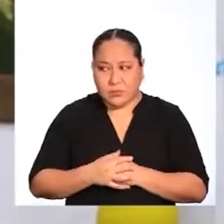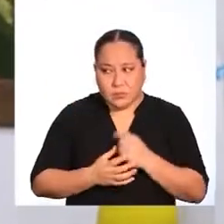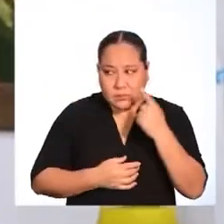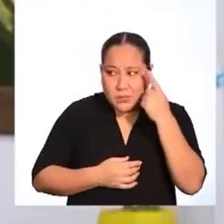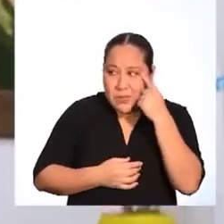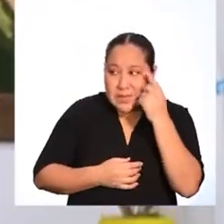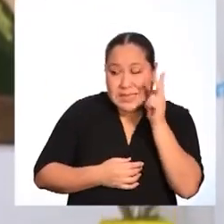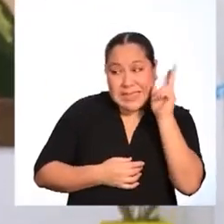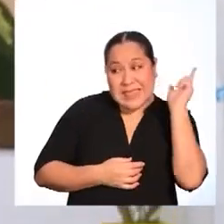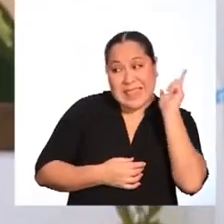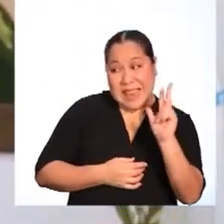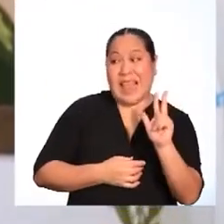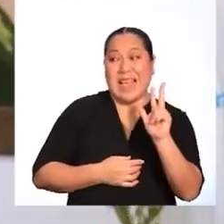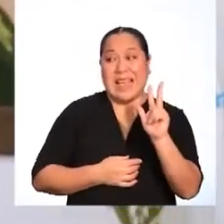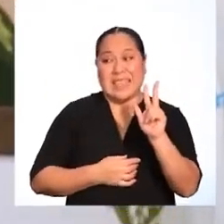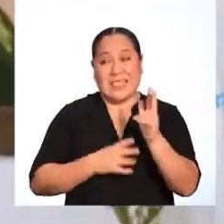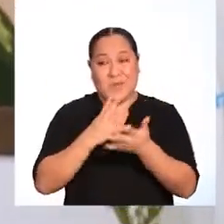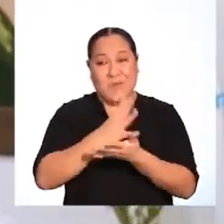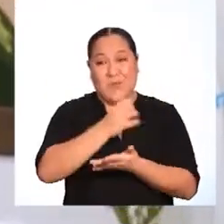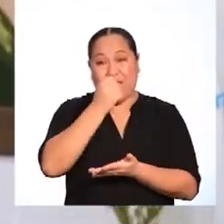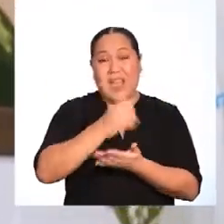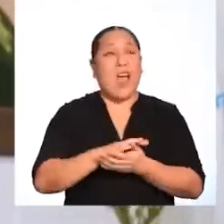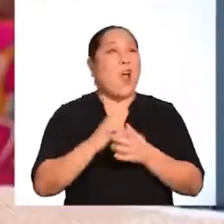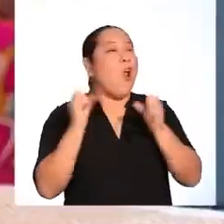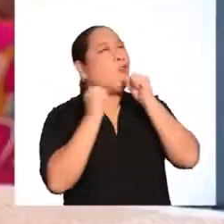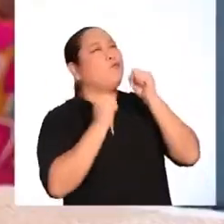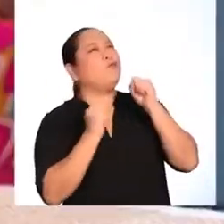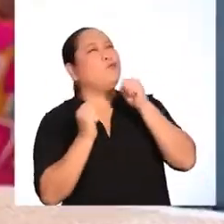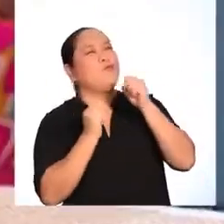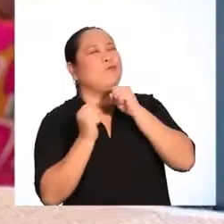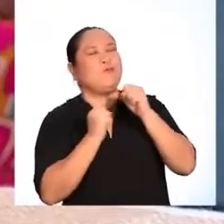qué tal tres botellas